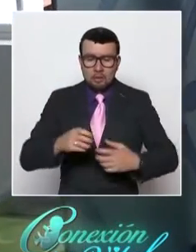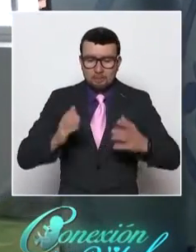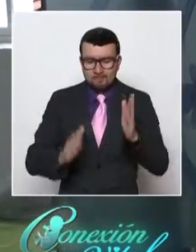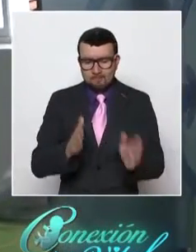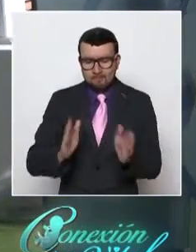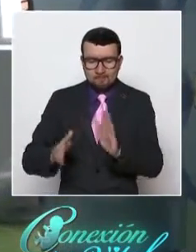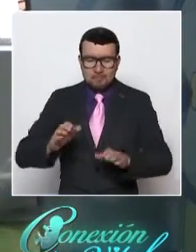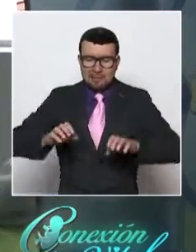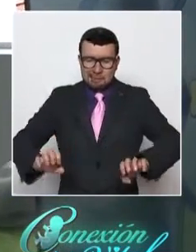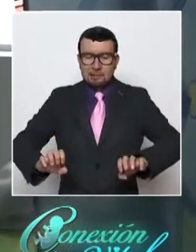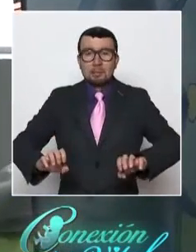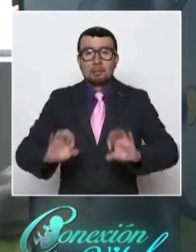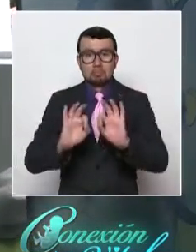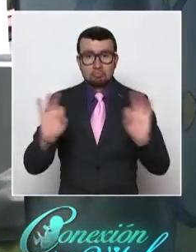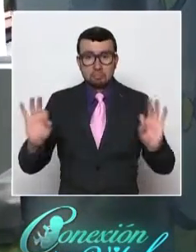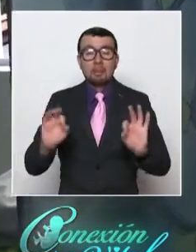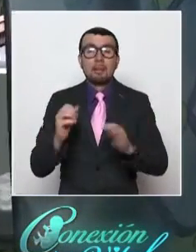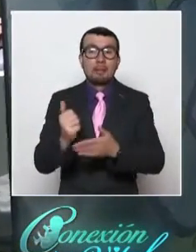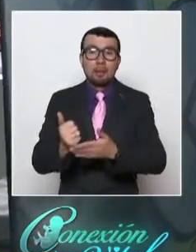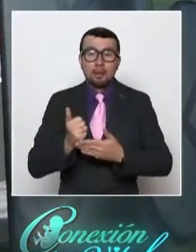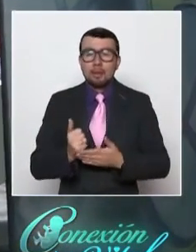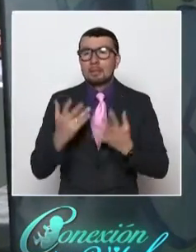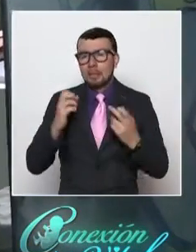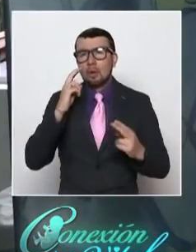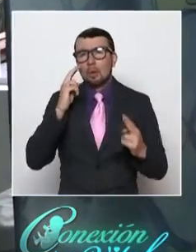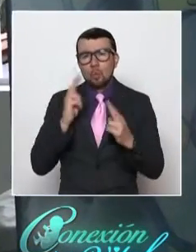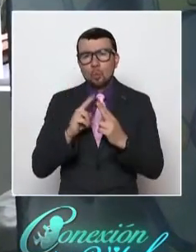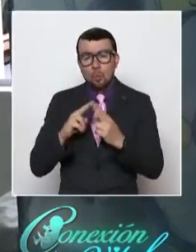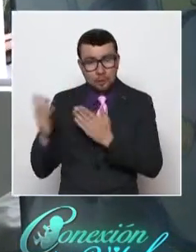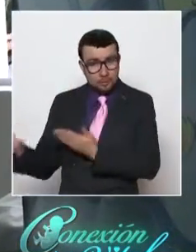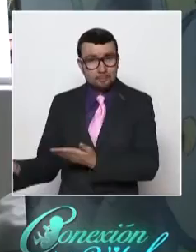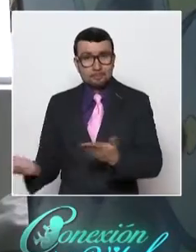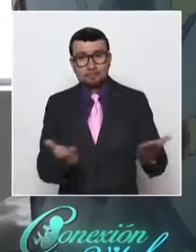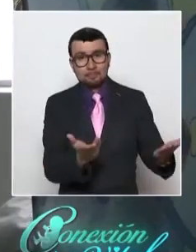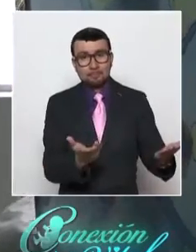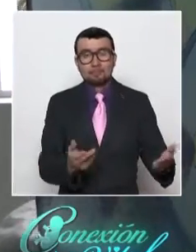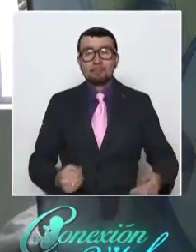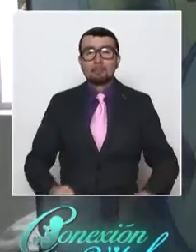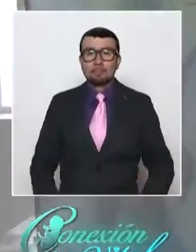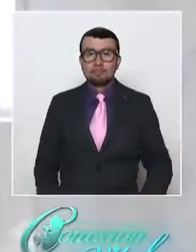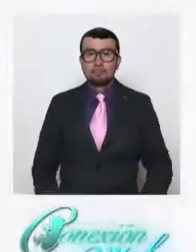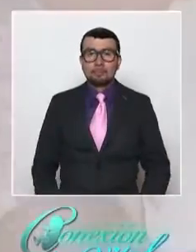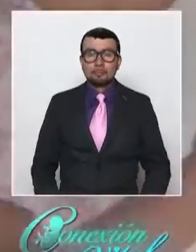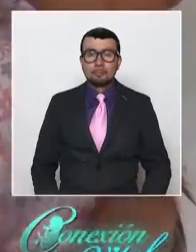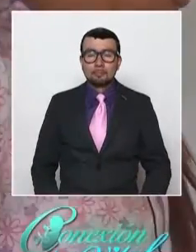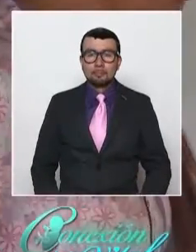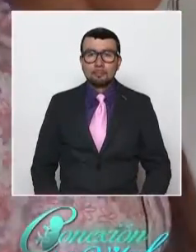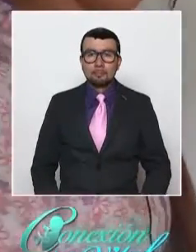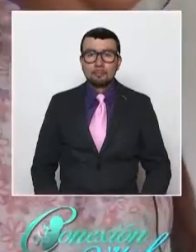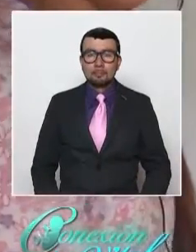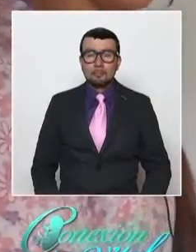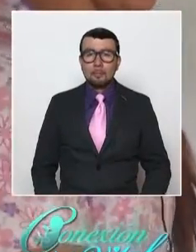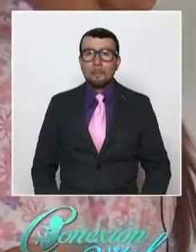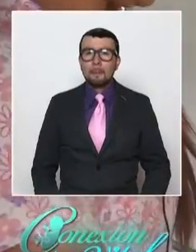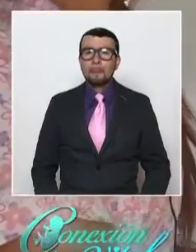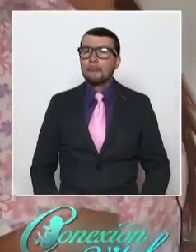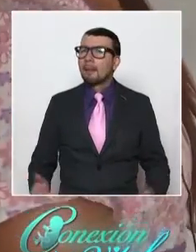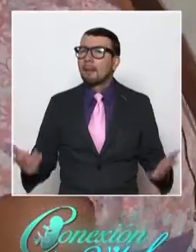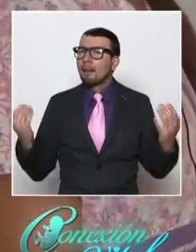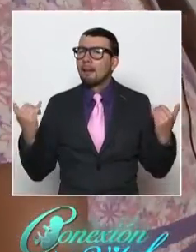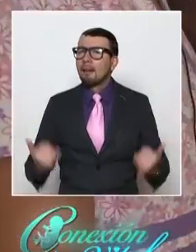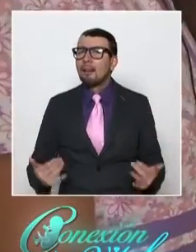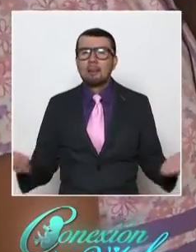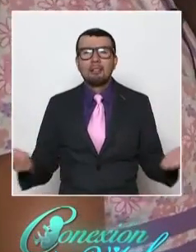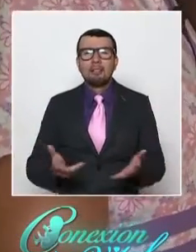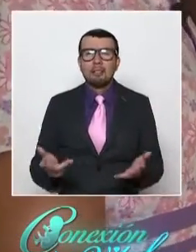ustedes conozcan y disfruten de este parque de la salud. Nos encontramos en